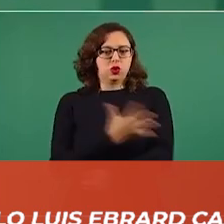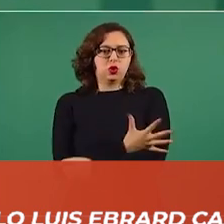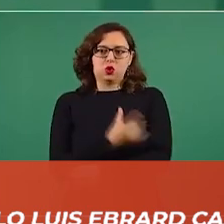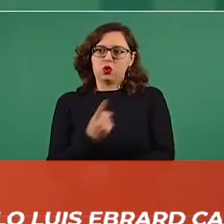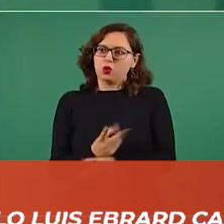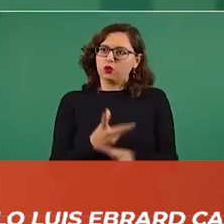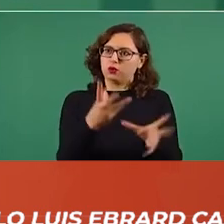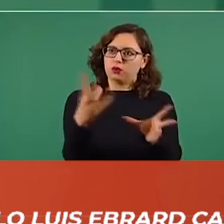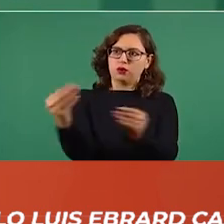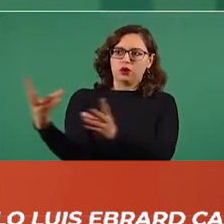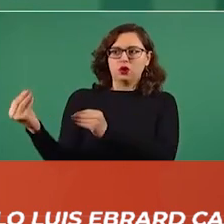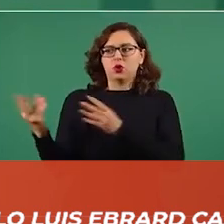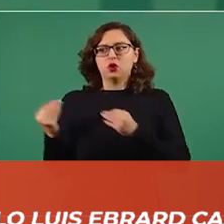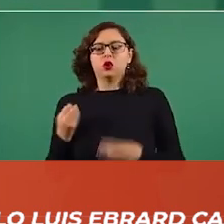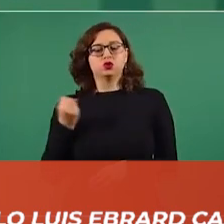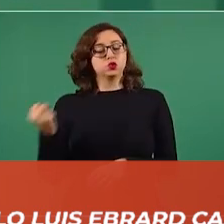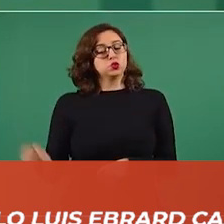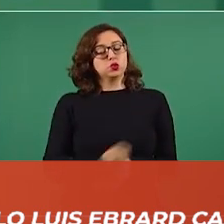pueblo.